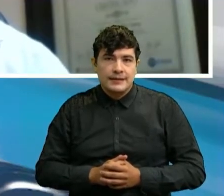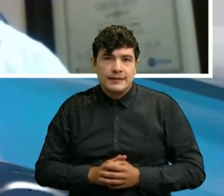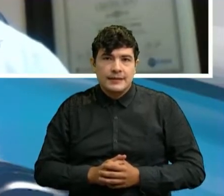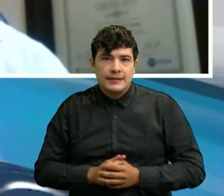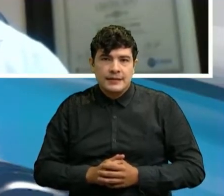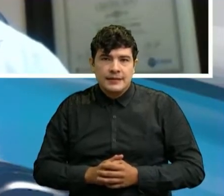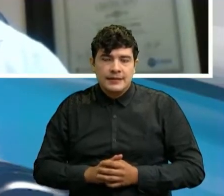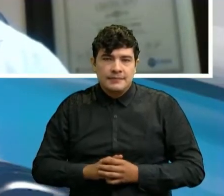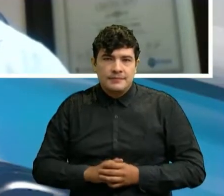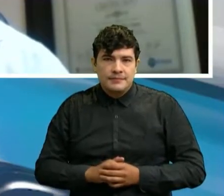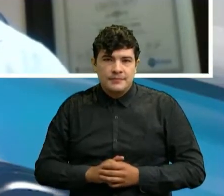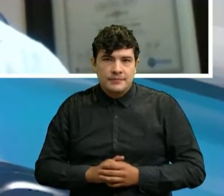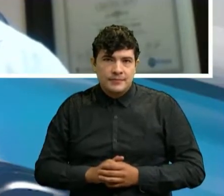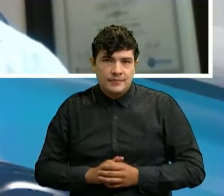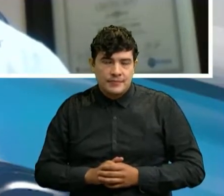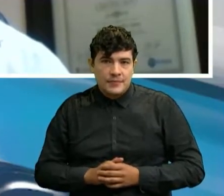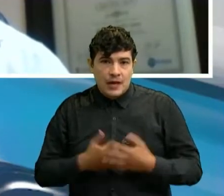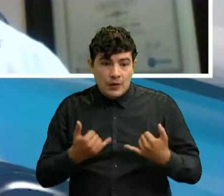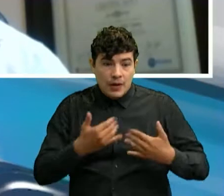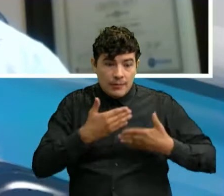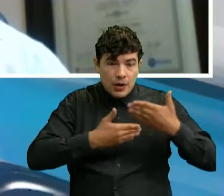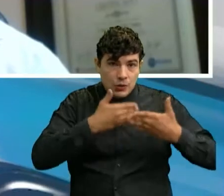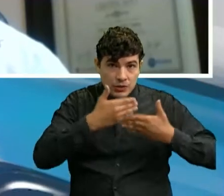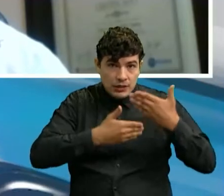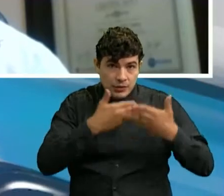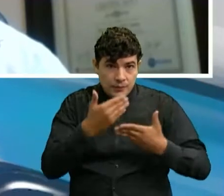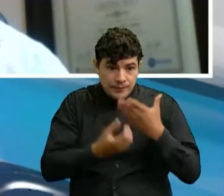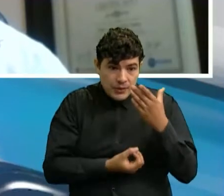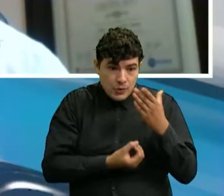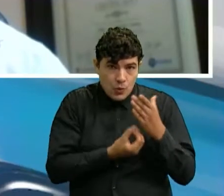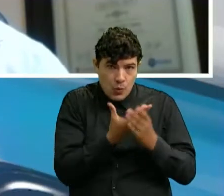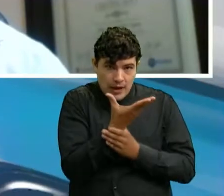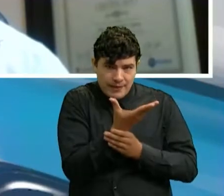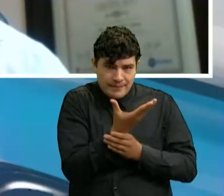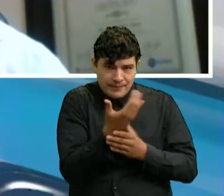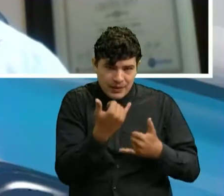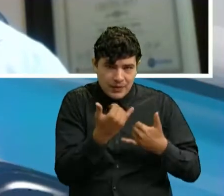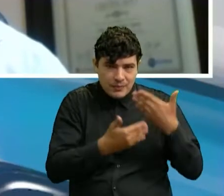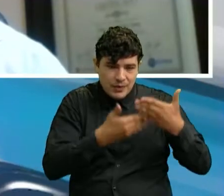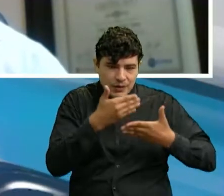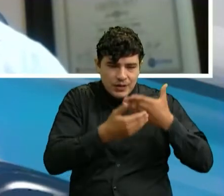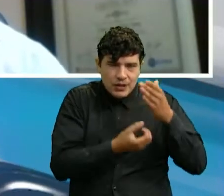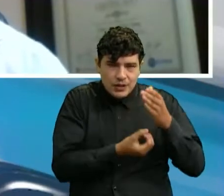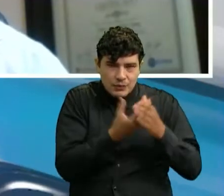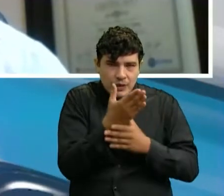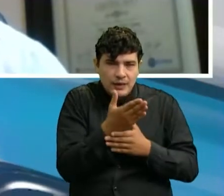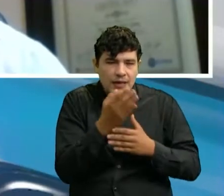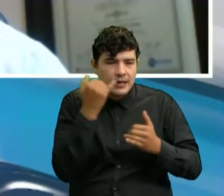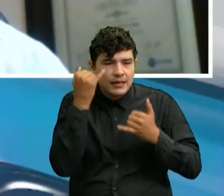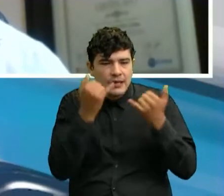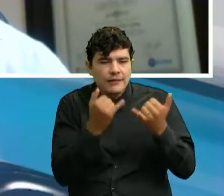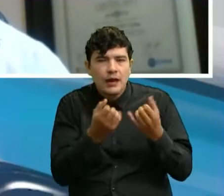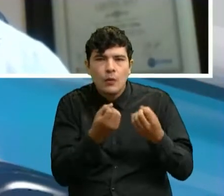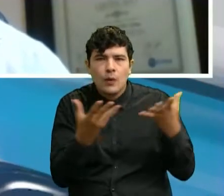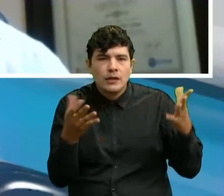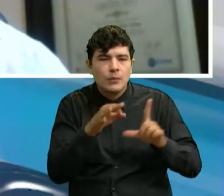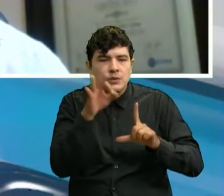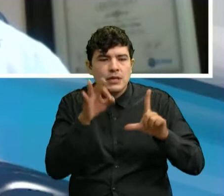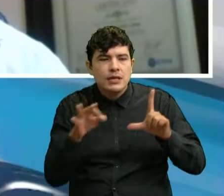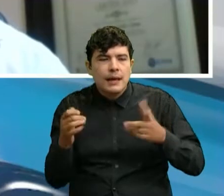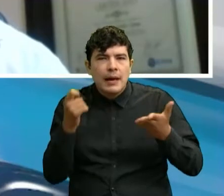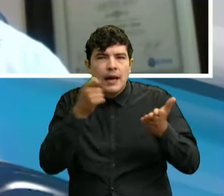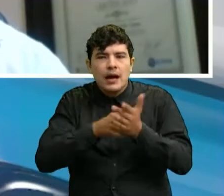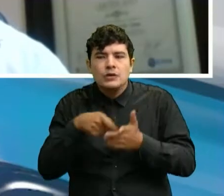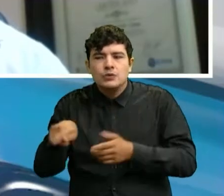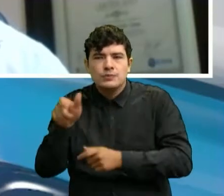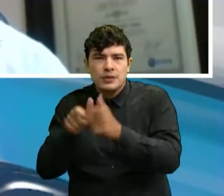se encargue de actualizar el RUR con la nueva casilla, el nuevo renglón de pensionados. Pero insisto, una